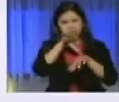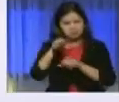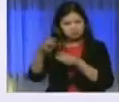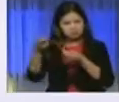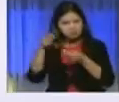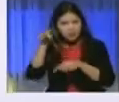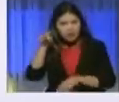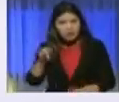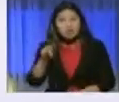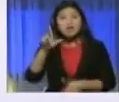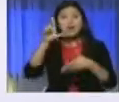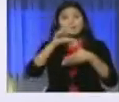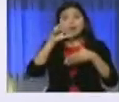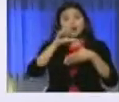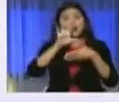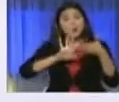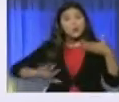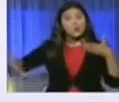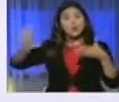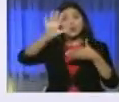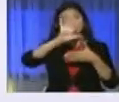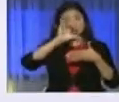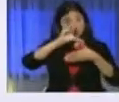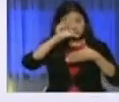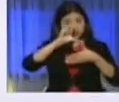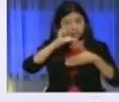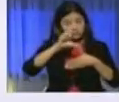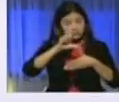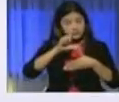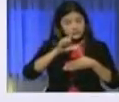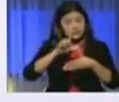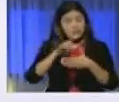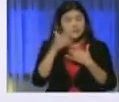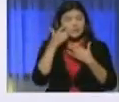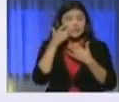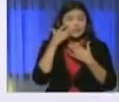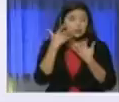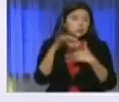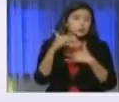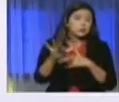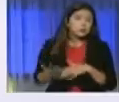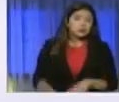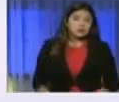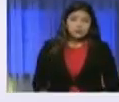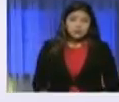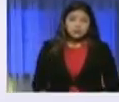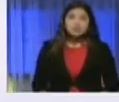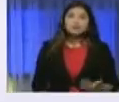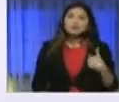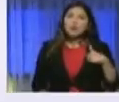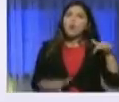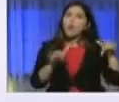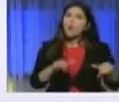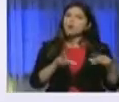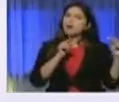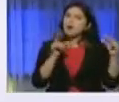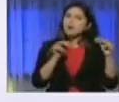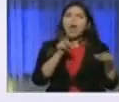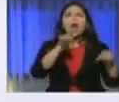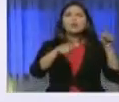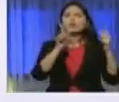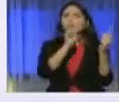y en América Latina y el Caribe se pierde de vista. Tuve conversaciones hoy con varios